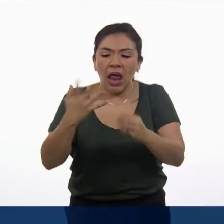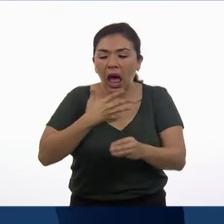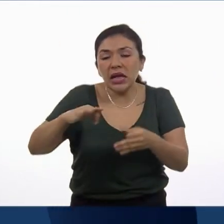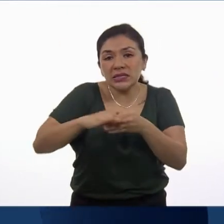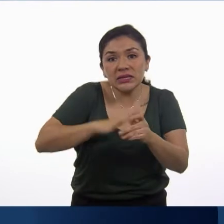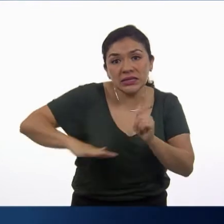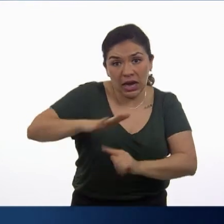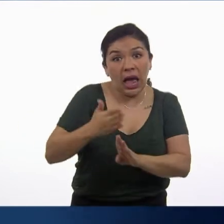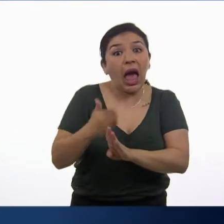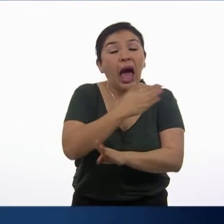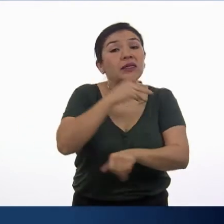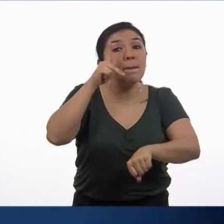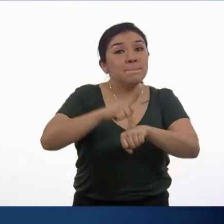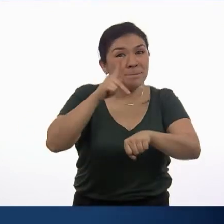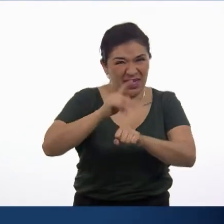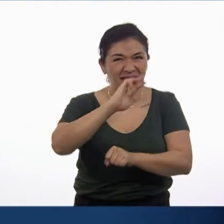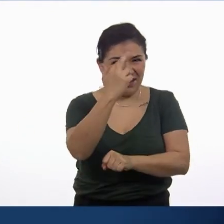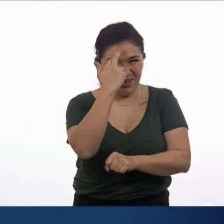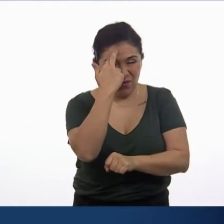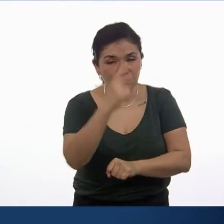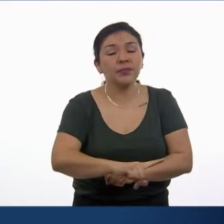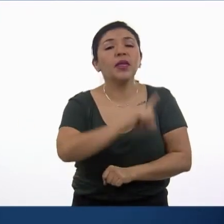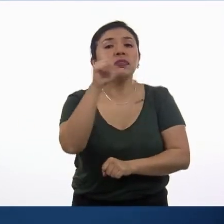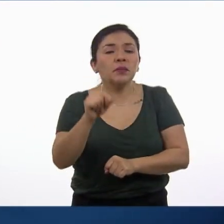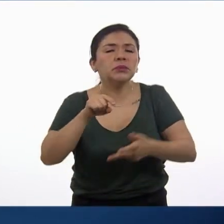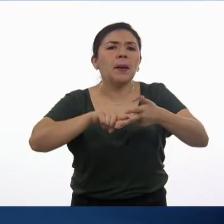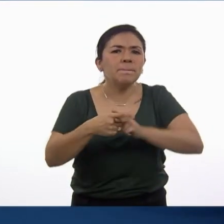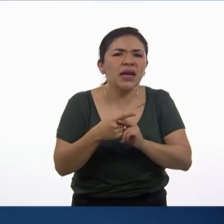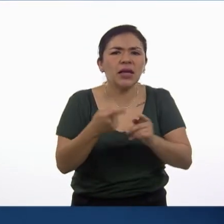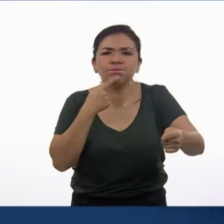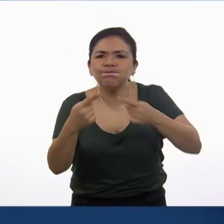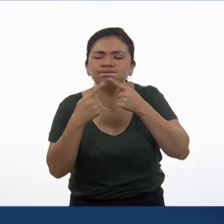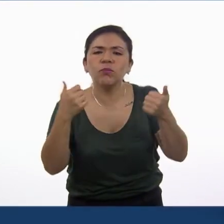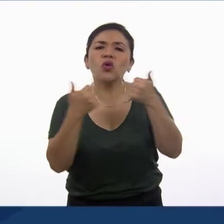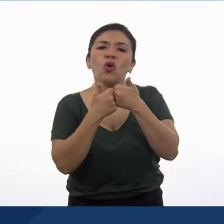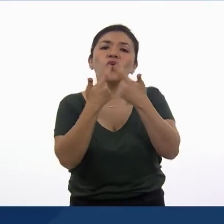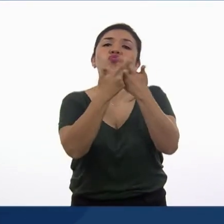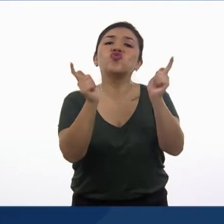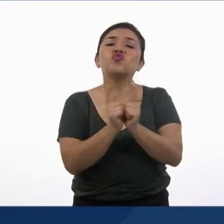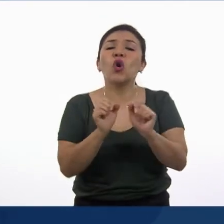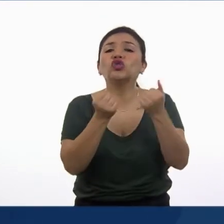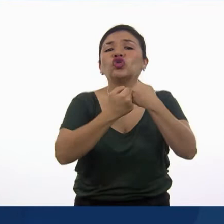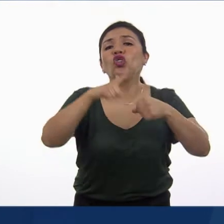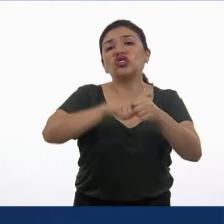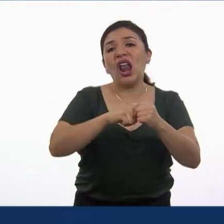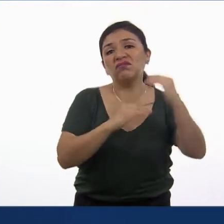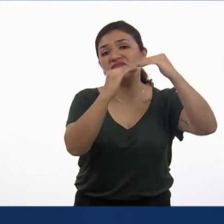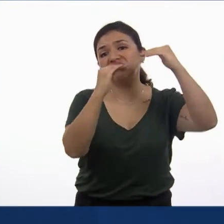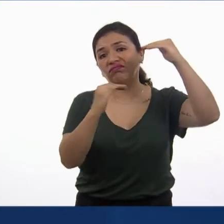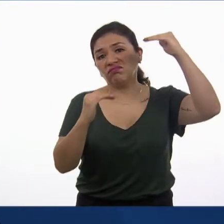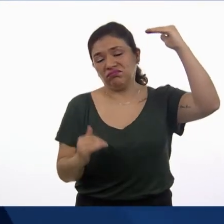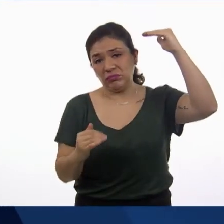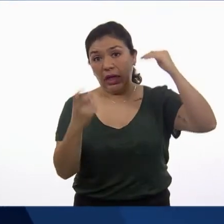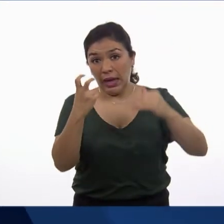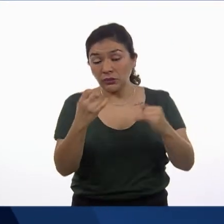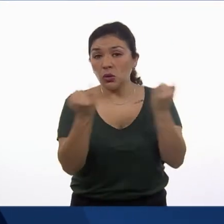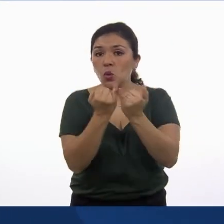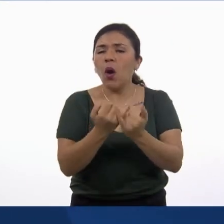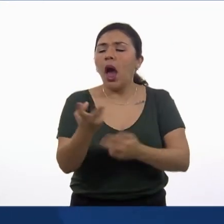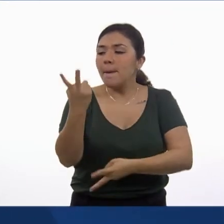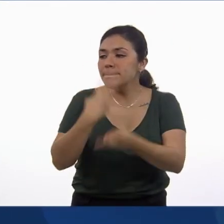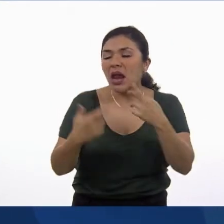anteriormente trabajaban con la piedra. Luego se van a empezar a organizar por clases sociales y igual, como les va a empezar a